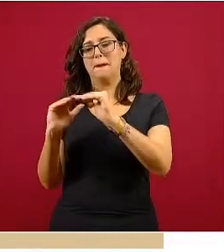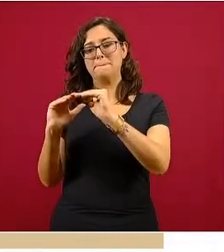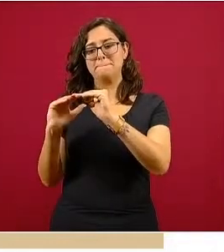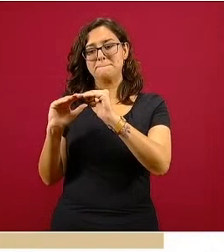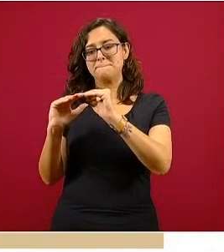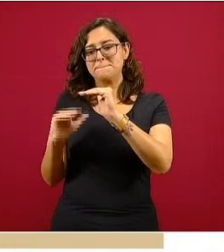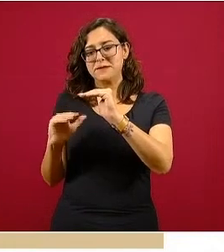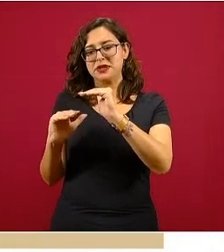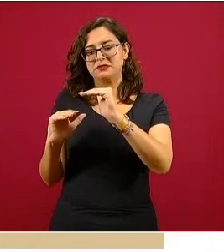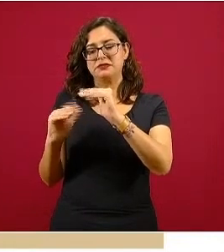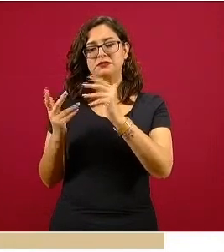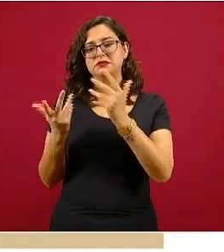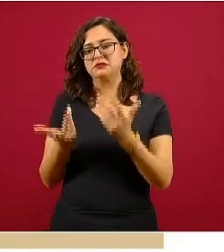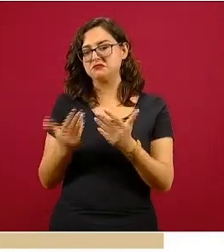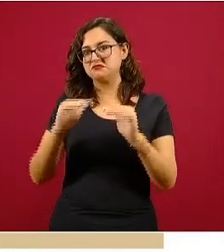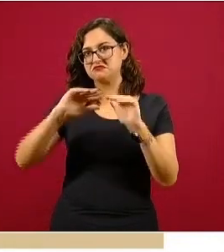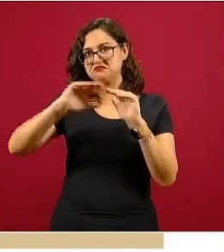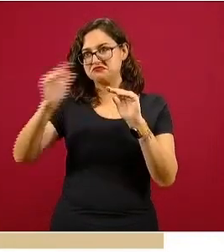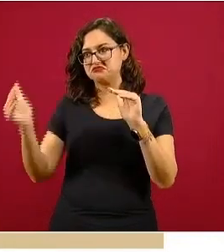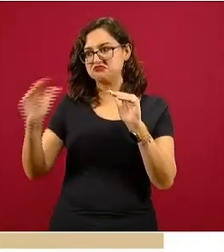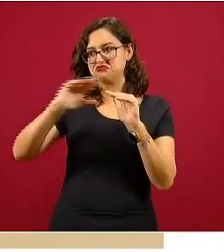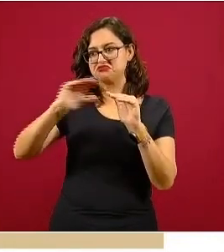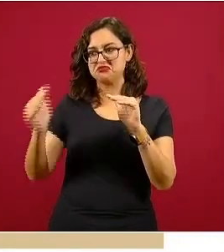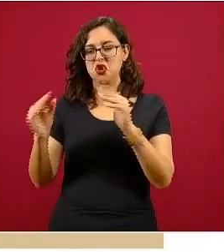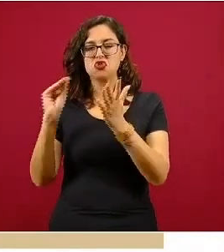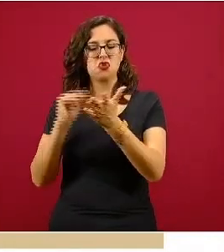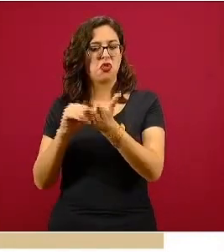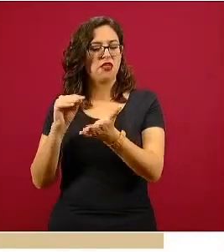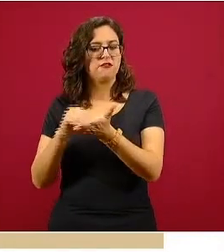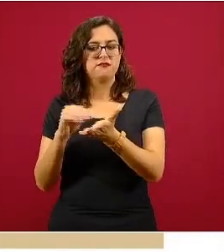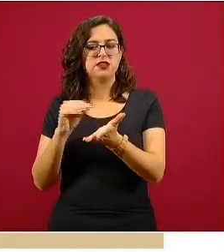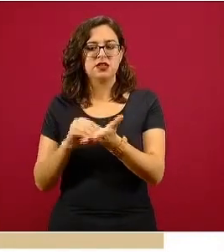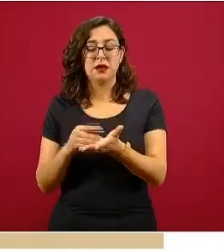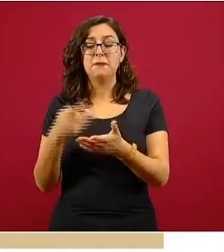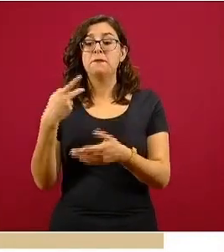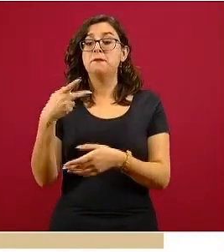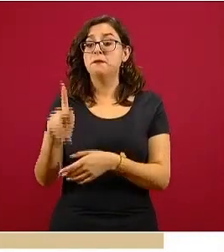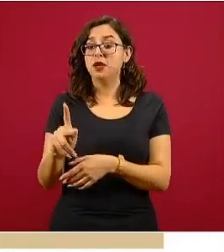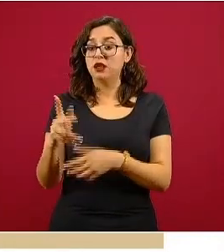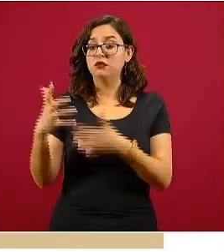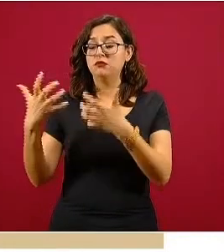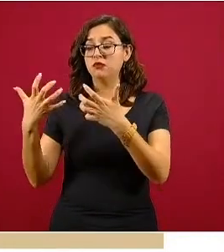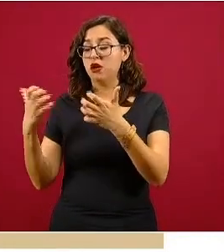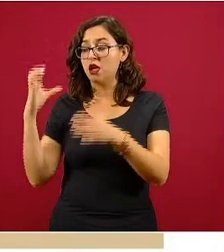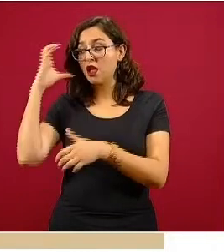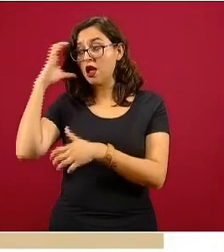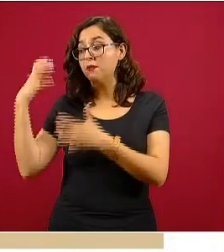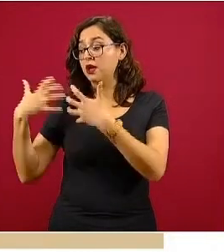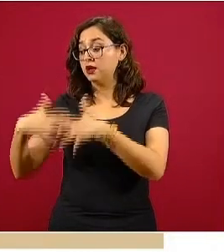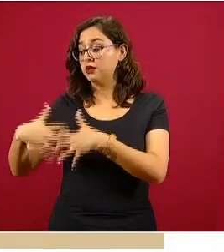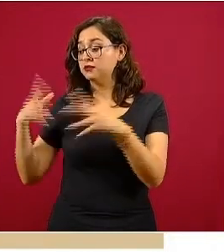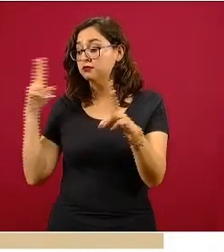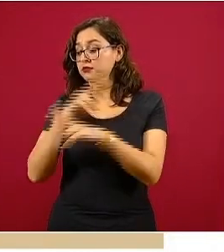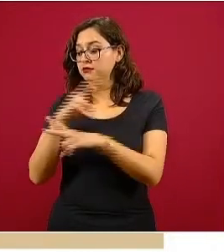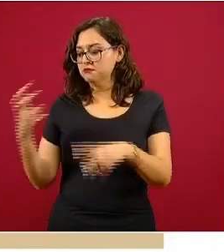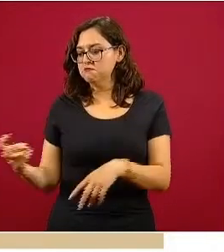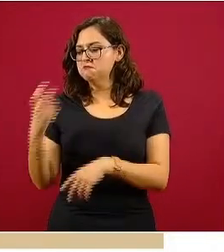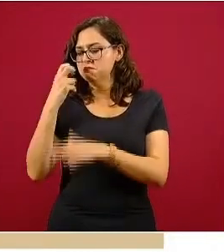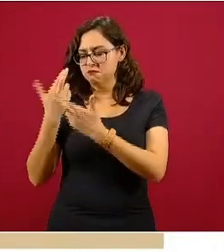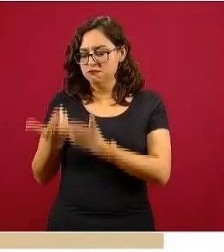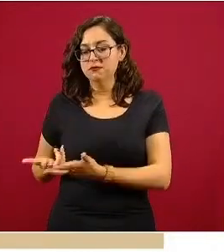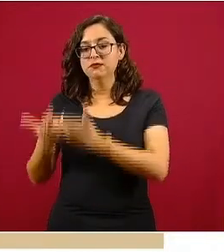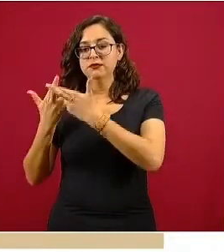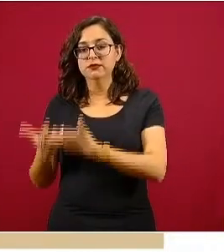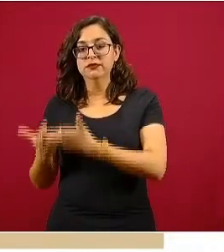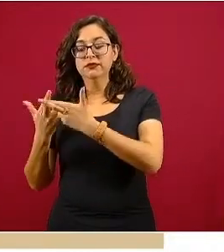cima de esta transmisión. Hay buena disponibilidad de camas con ventilador, sin embargo, la ocupación de camas general